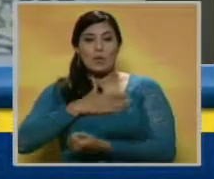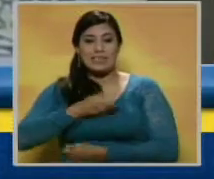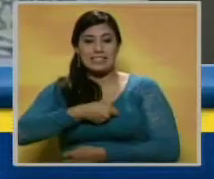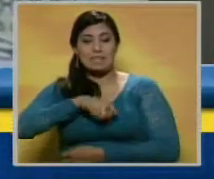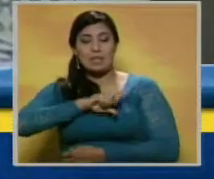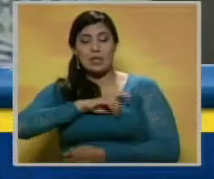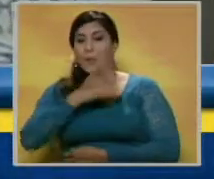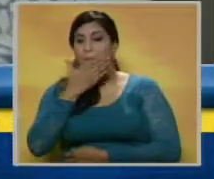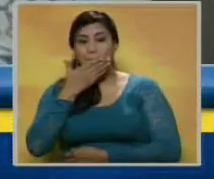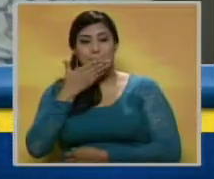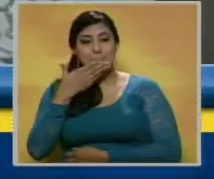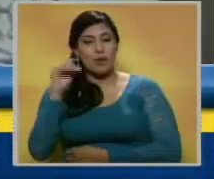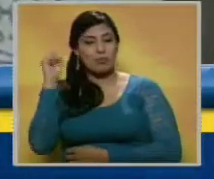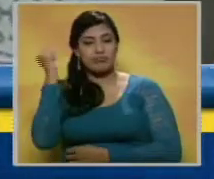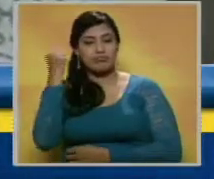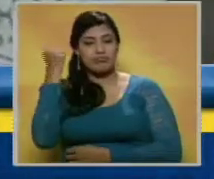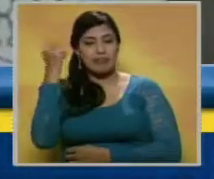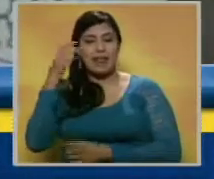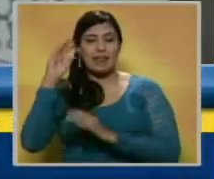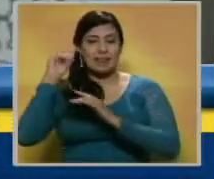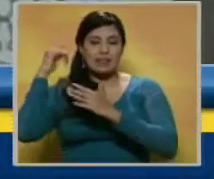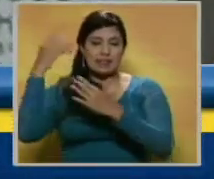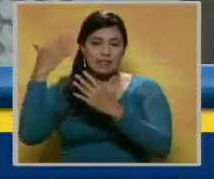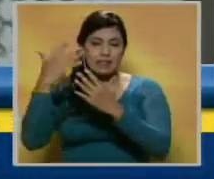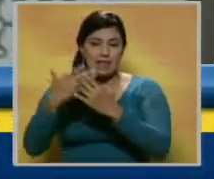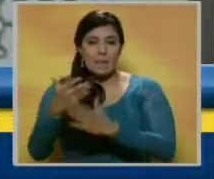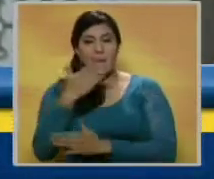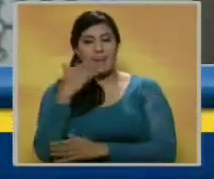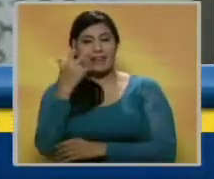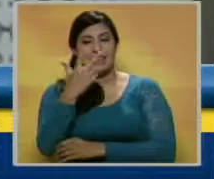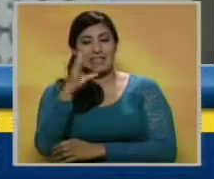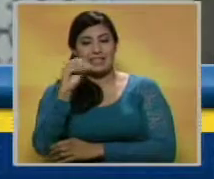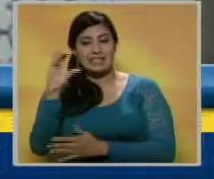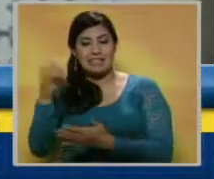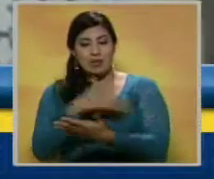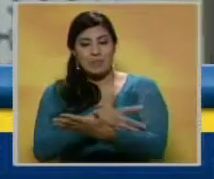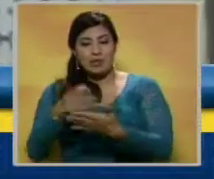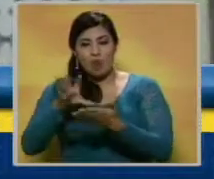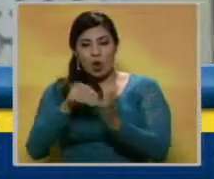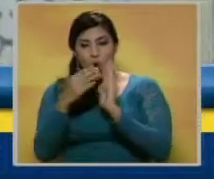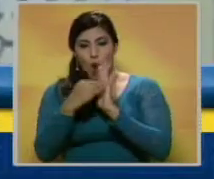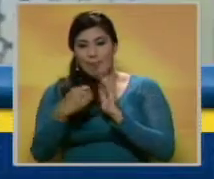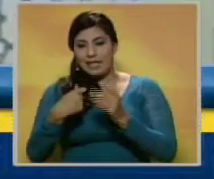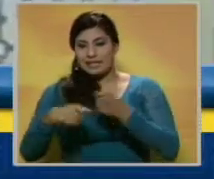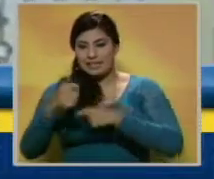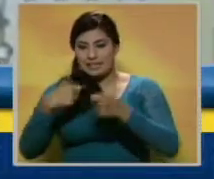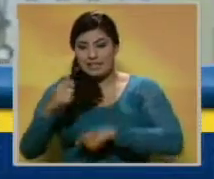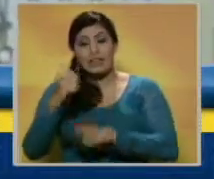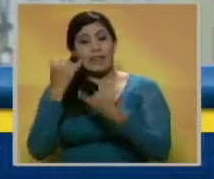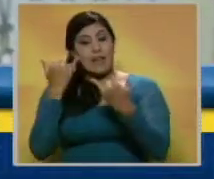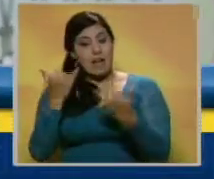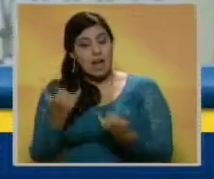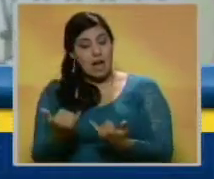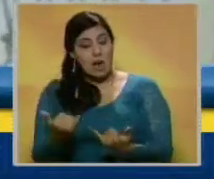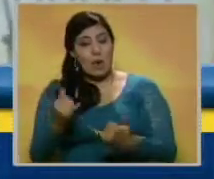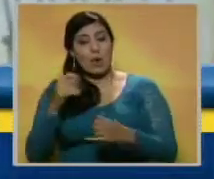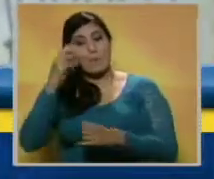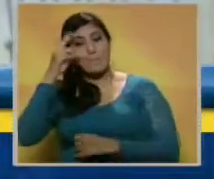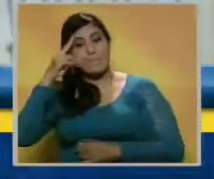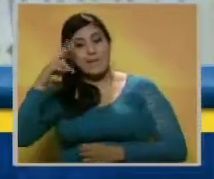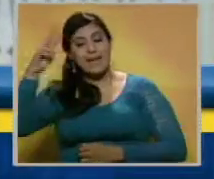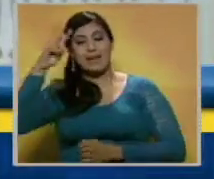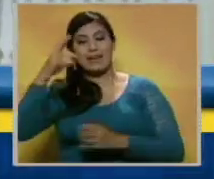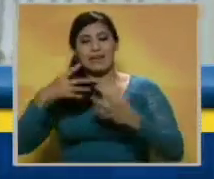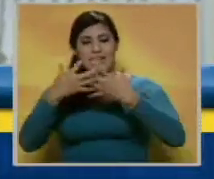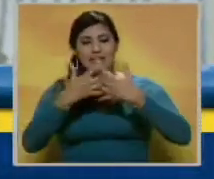más exitoso de todos los tiempos, con más de 300 millones de copias despachadas. Realizará una gira en países como México,